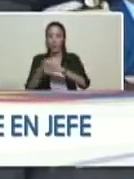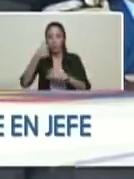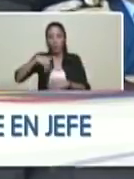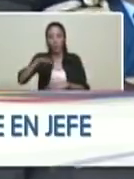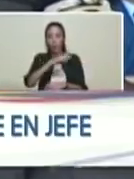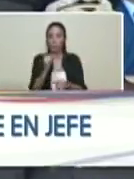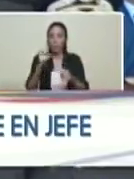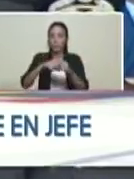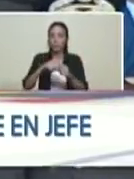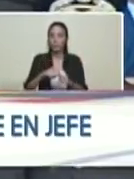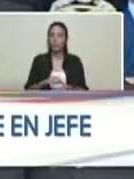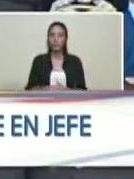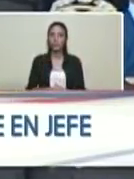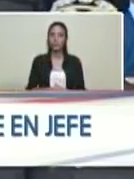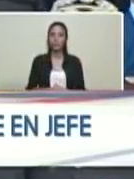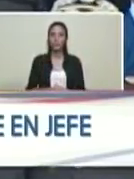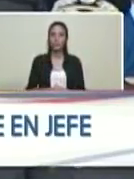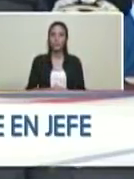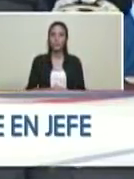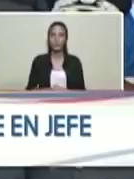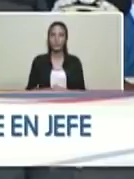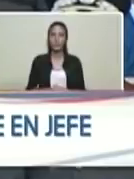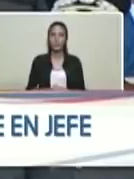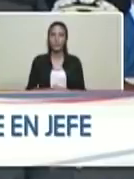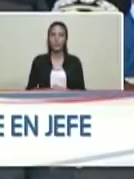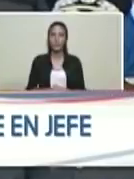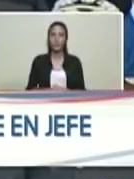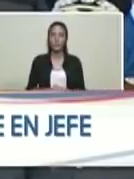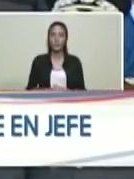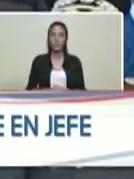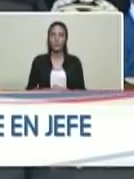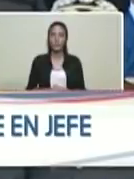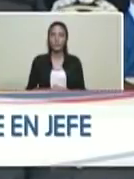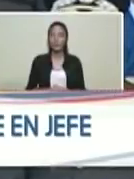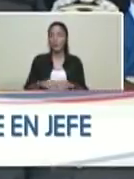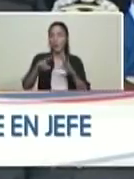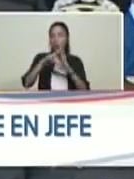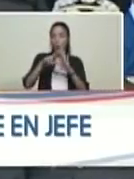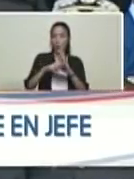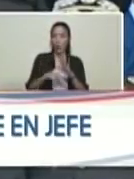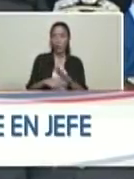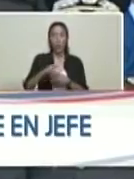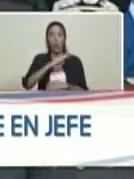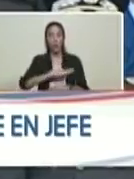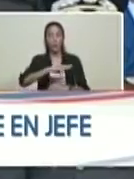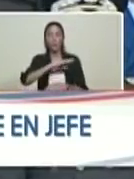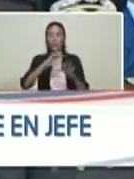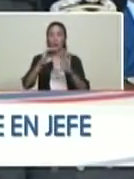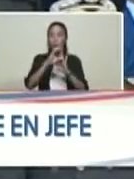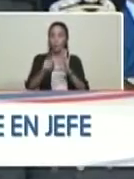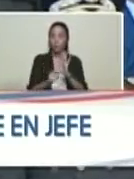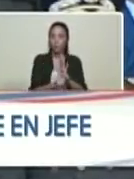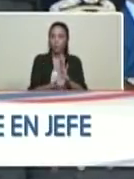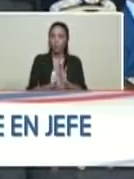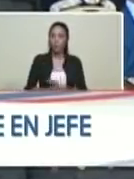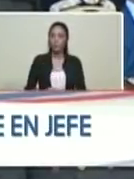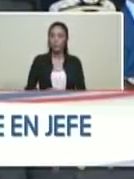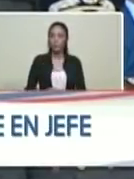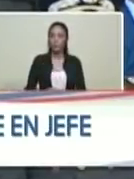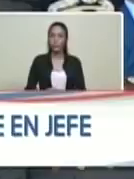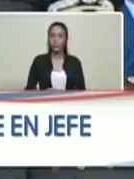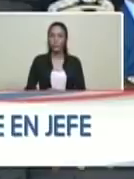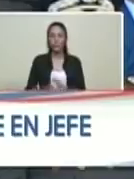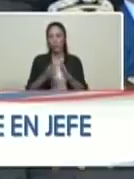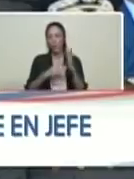soberanía la capacidad defensa del pueblo el cumplimiento de las grandes misiones constitucionales y de las grandes misiones